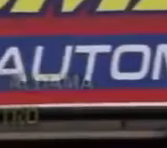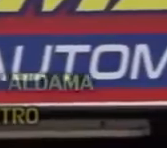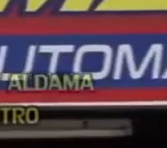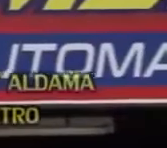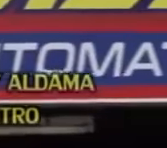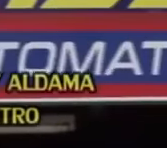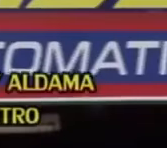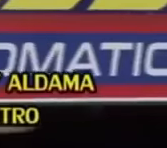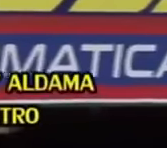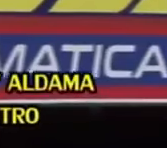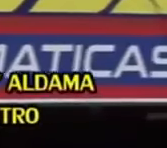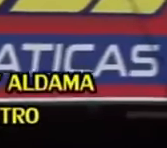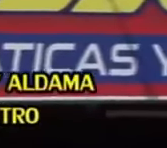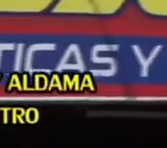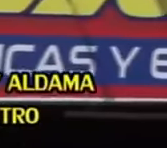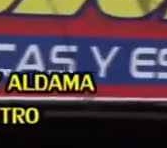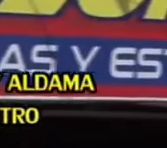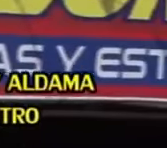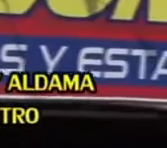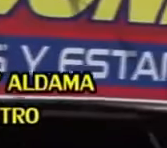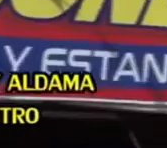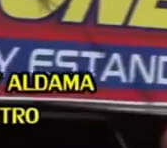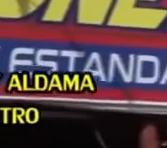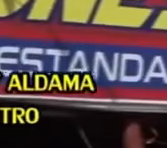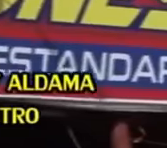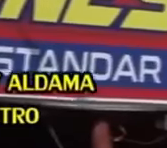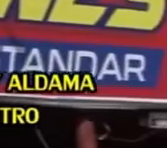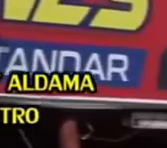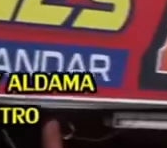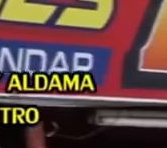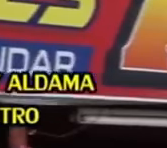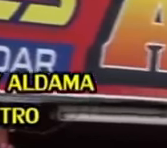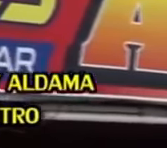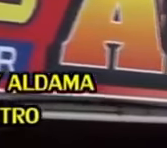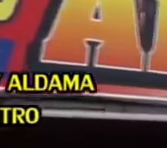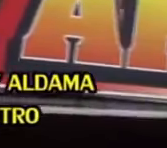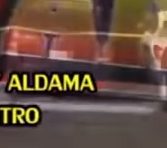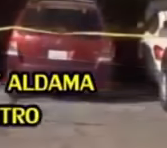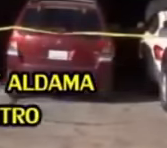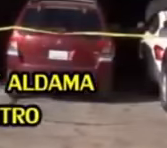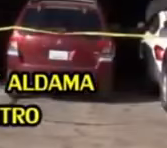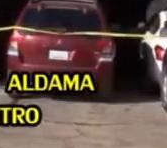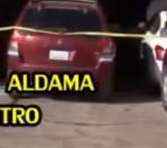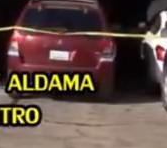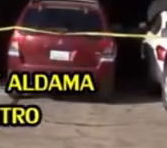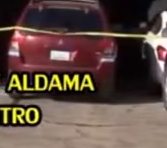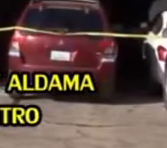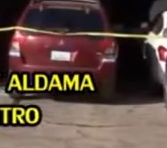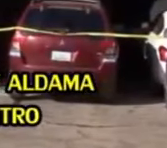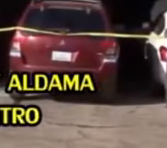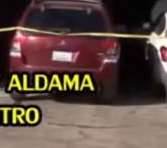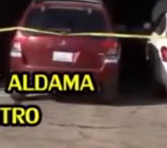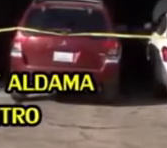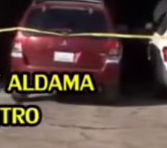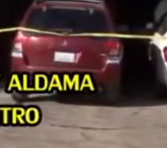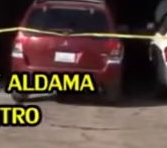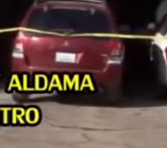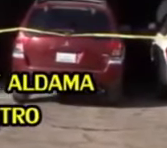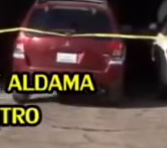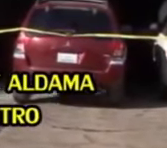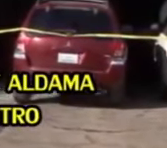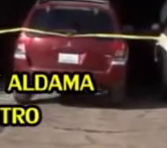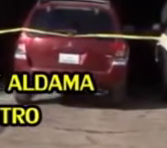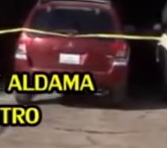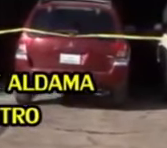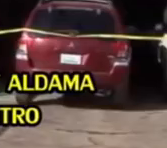calle Sexta y Aldama, en la zona centro, y nuestro horario de atención es de lunes a sábado a partir de las 8